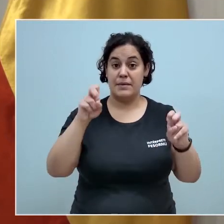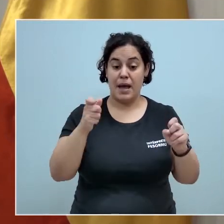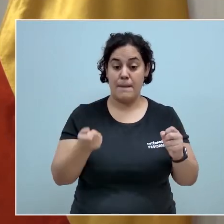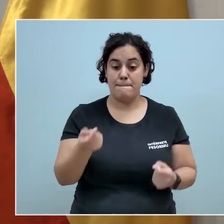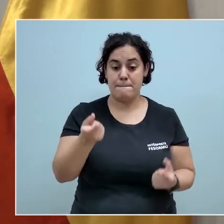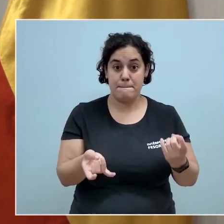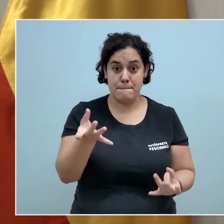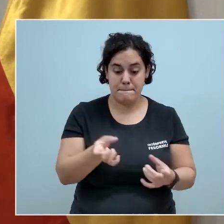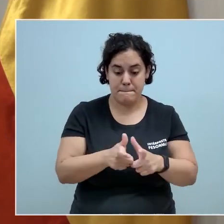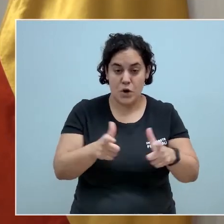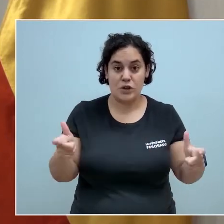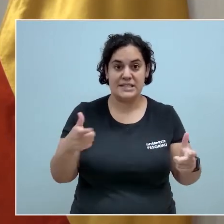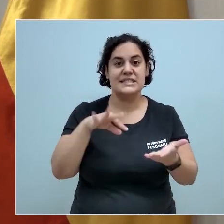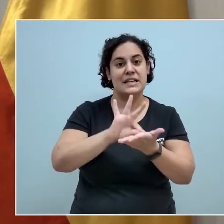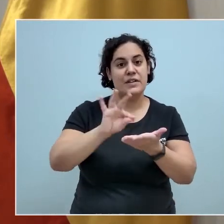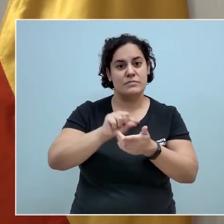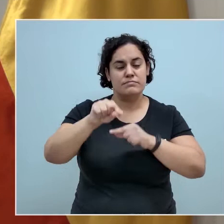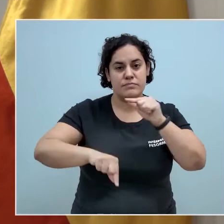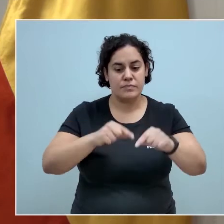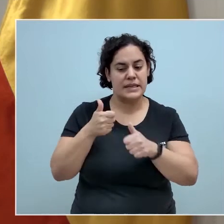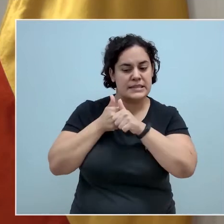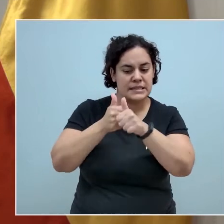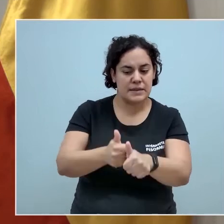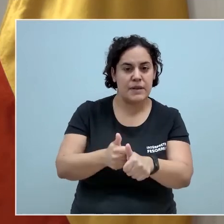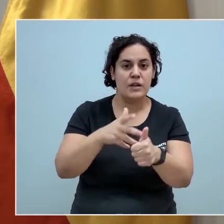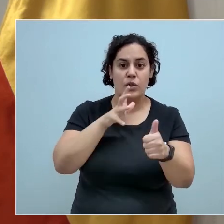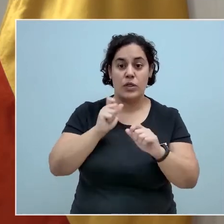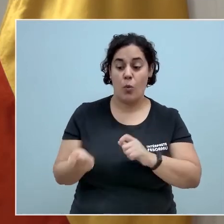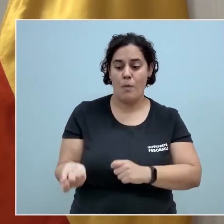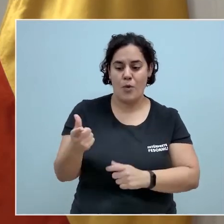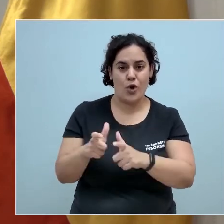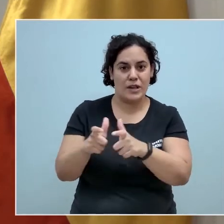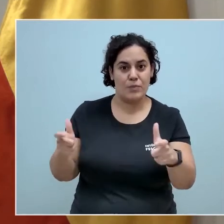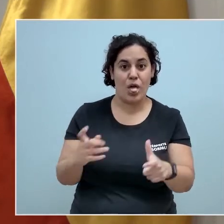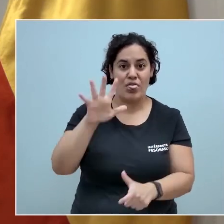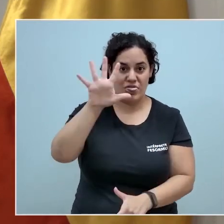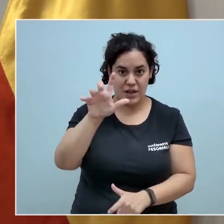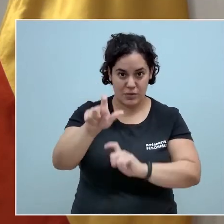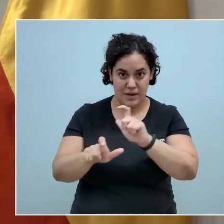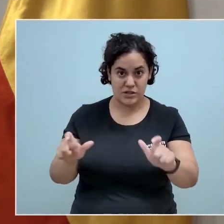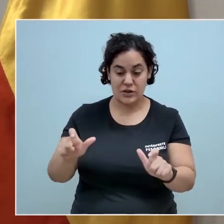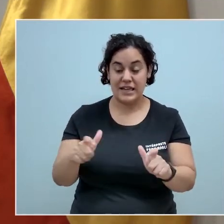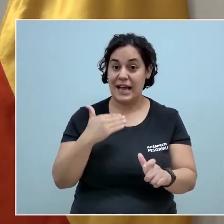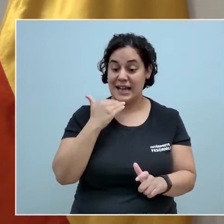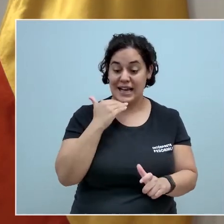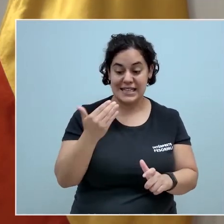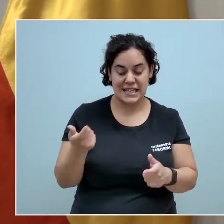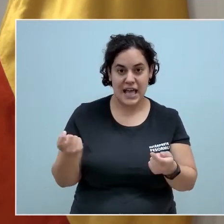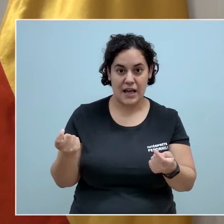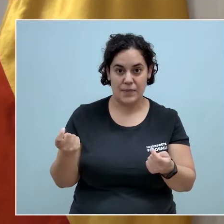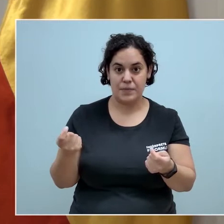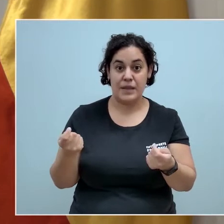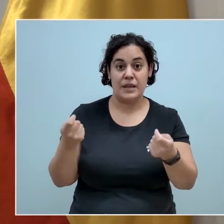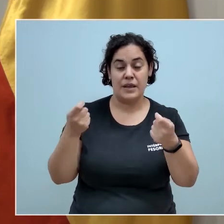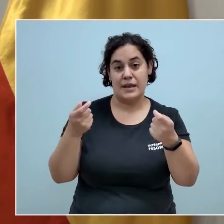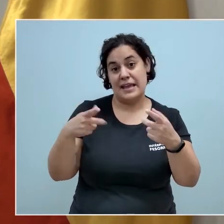de Epidemiología realiza un seguimiento de otro brote en Murcia importado con 5 casos que está a punto de cerrar el brote proveniente de una